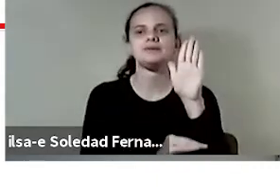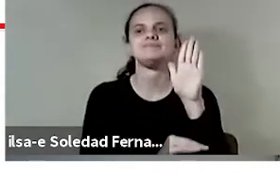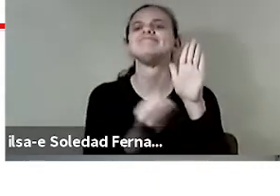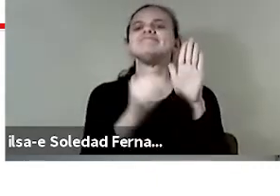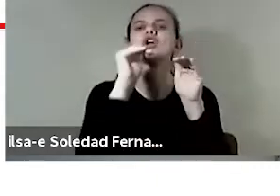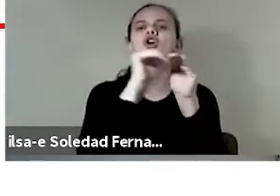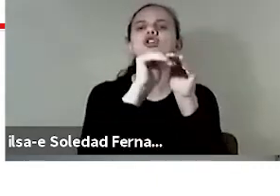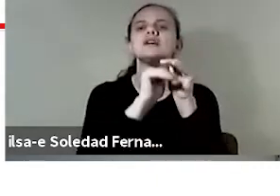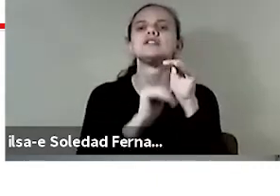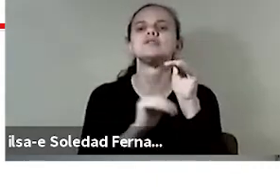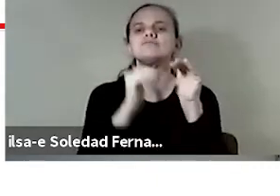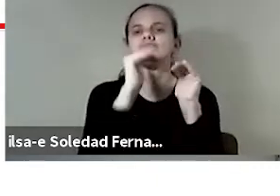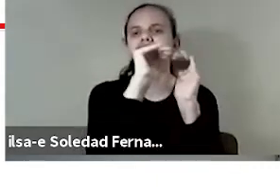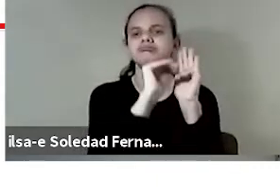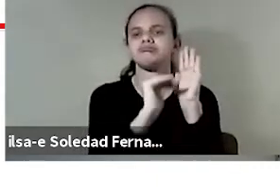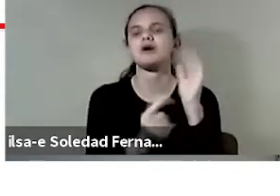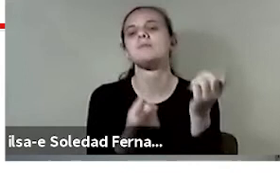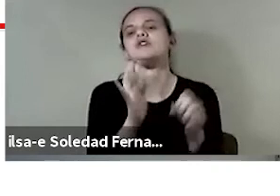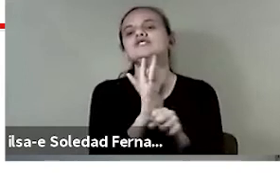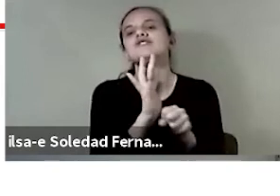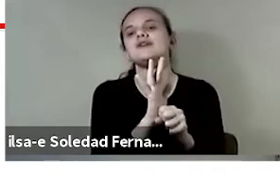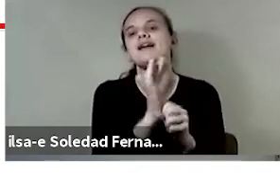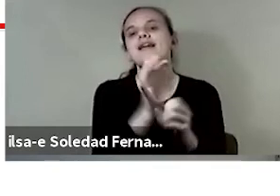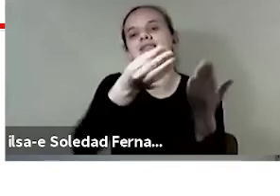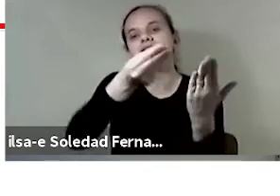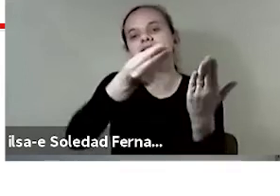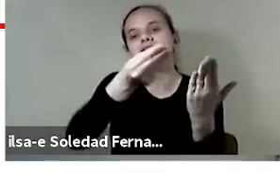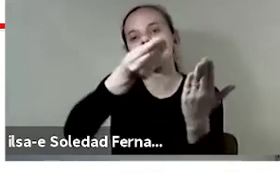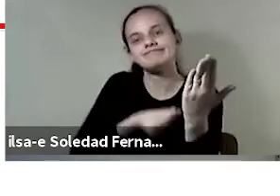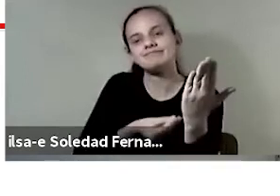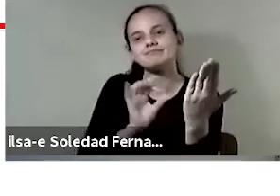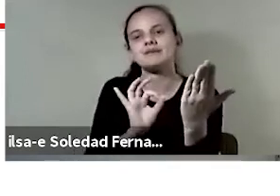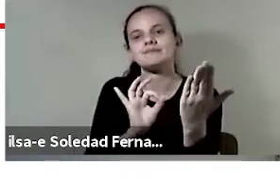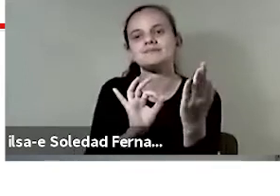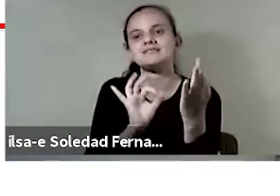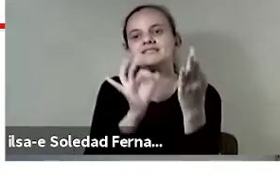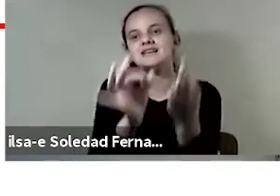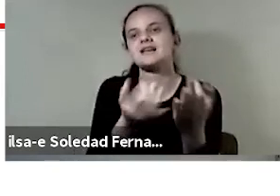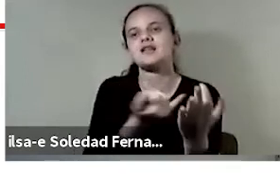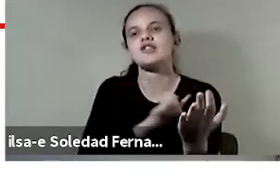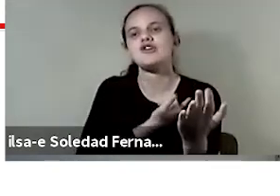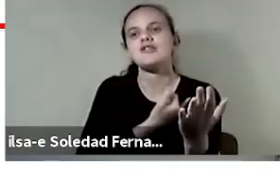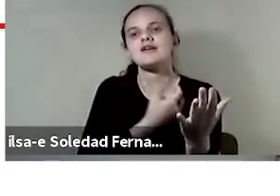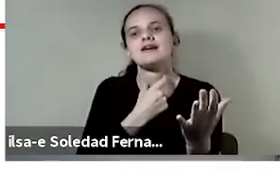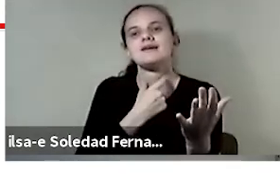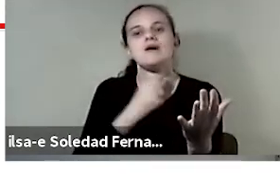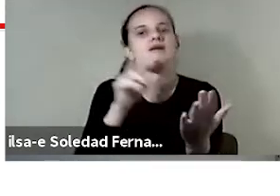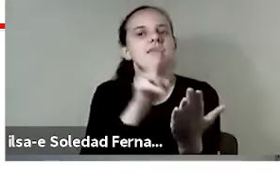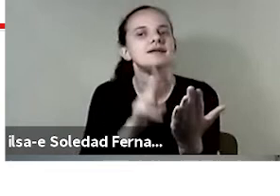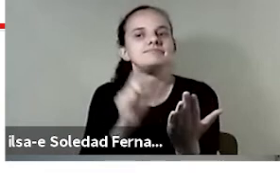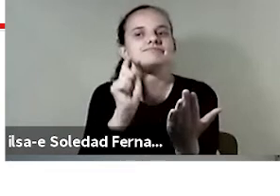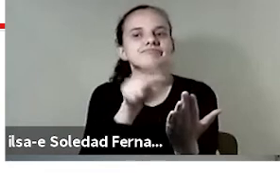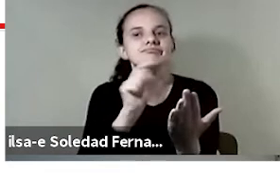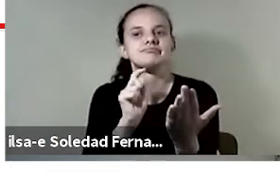lector de pantalla, es la tabla de contenidos. Esa tabla de contenidos funciona básicamente como un índice para